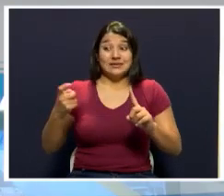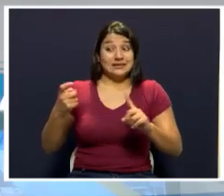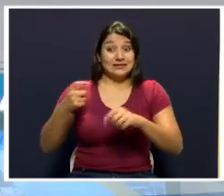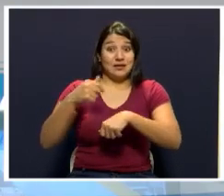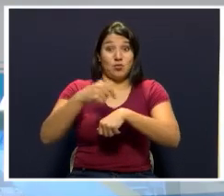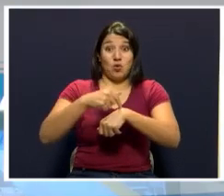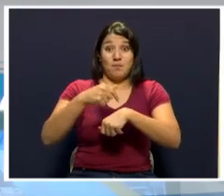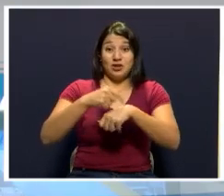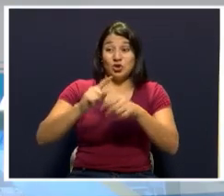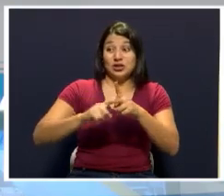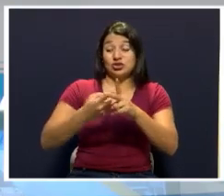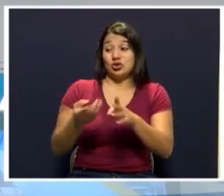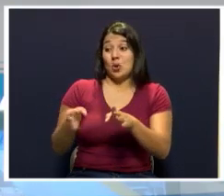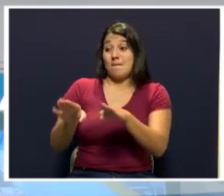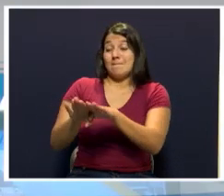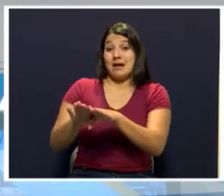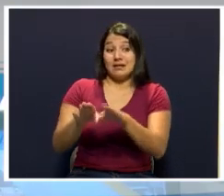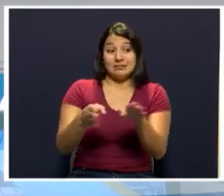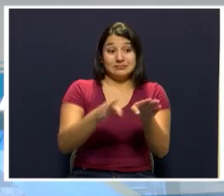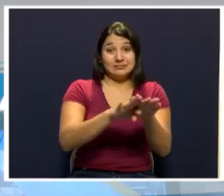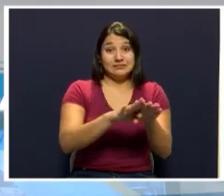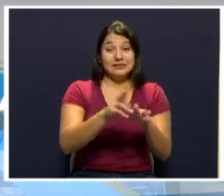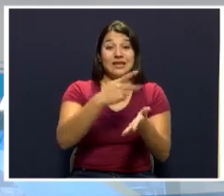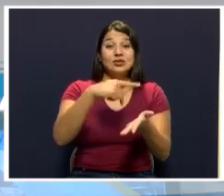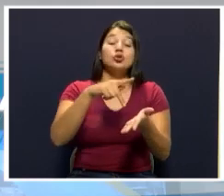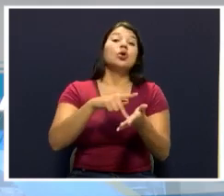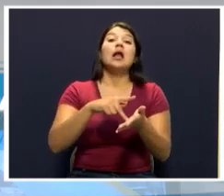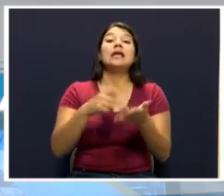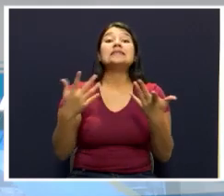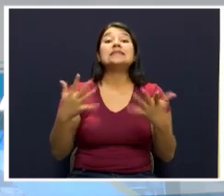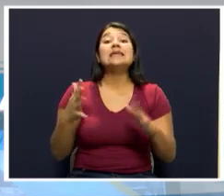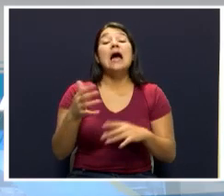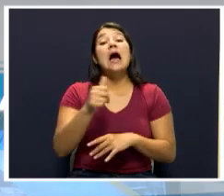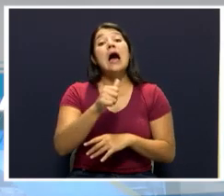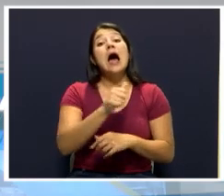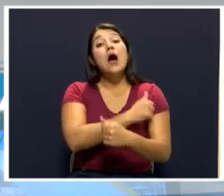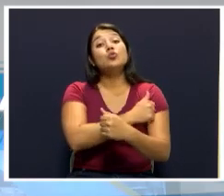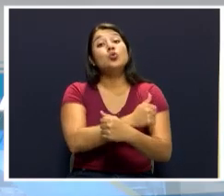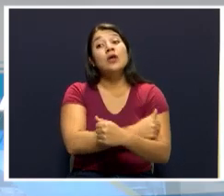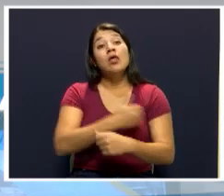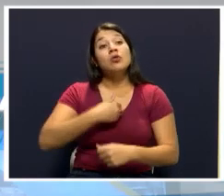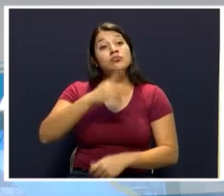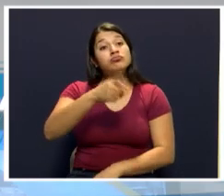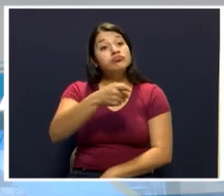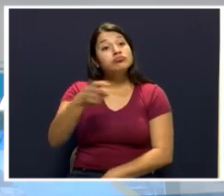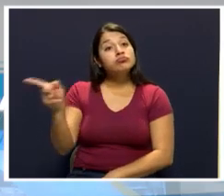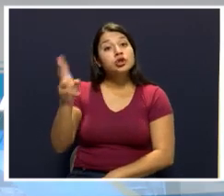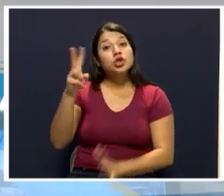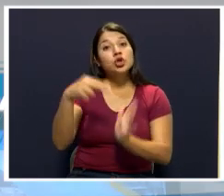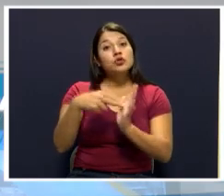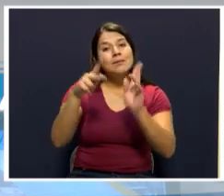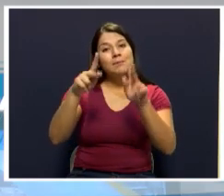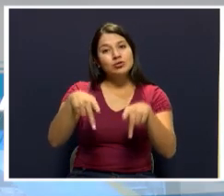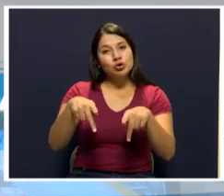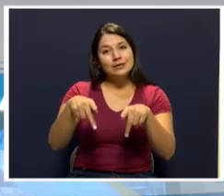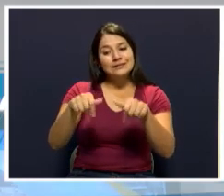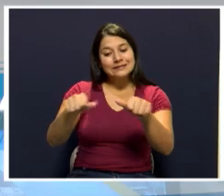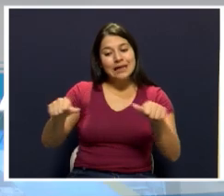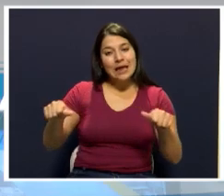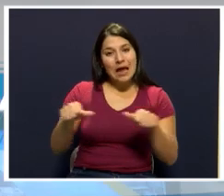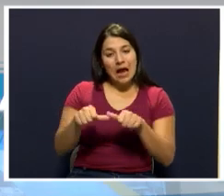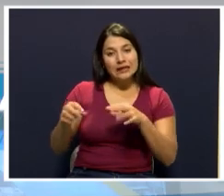de los parques nacionales, las autoridades tuvieron que sacar ya a 2.000 personas de esas zonas turísticas.